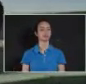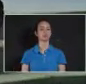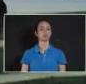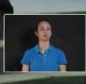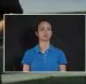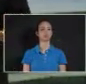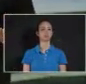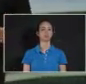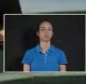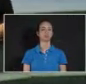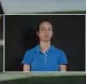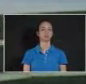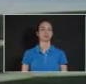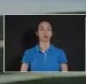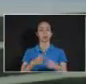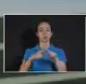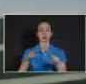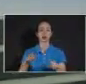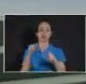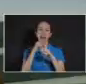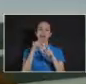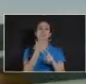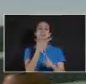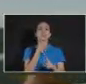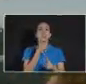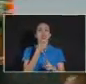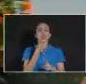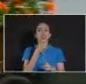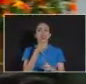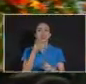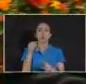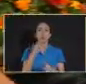Pero no te dice nada la palabra viejo, mi querido viejo.